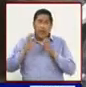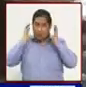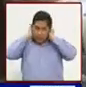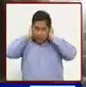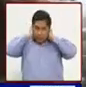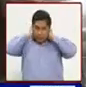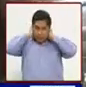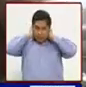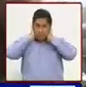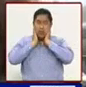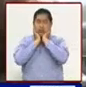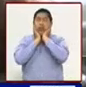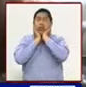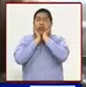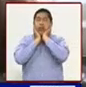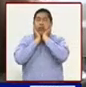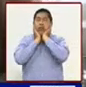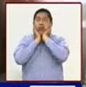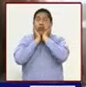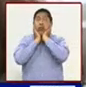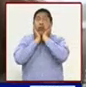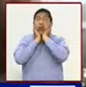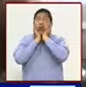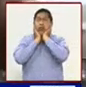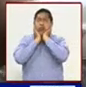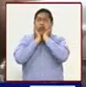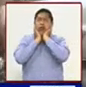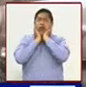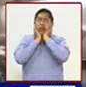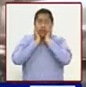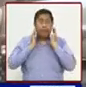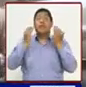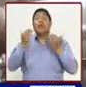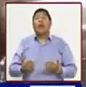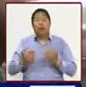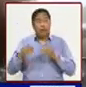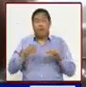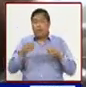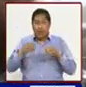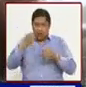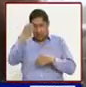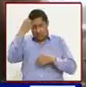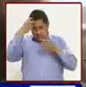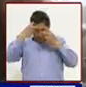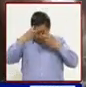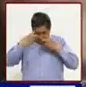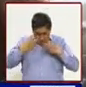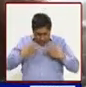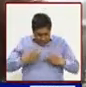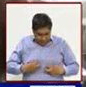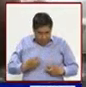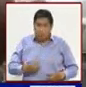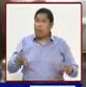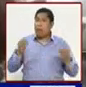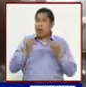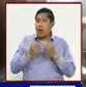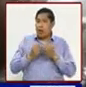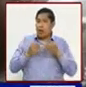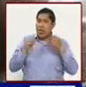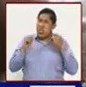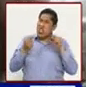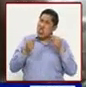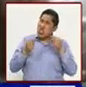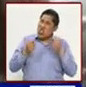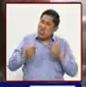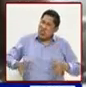porque tenía molestias en su cuello. Y ahora le han hecho lo que es la ecografía interna para ver si es que tiene algo más, porque ella estaba con dolores